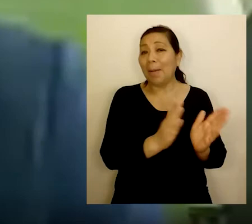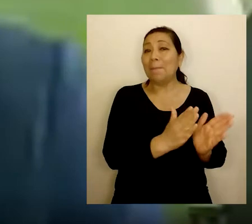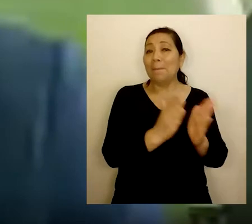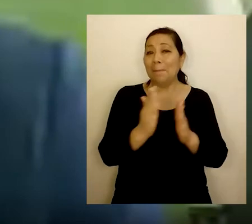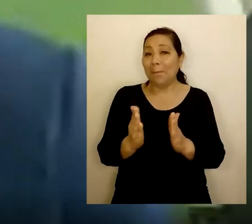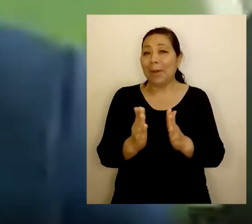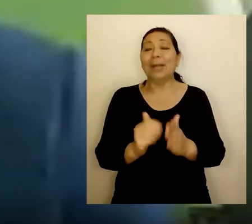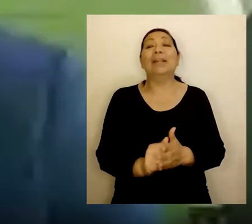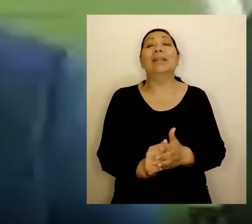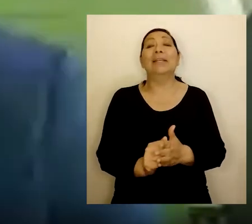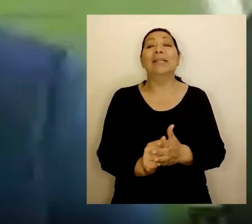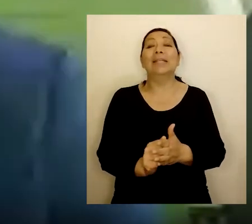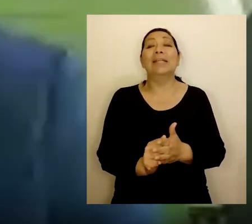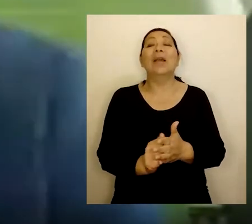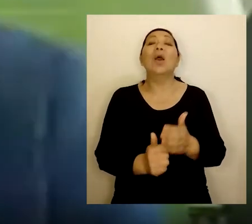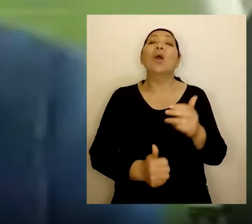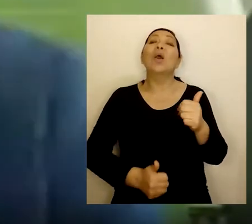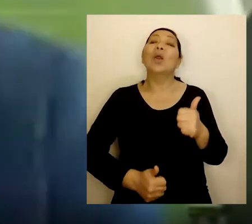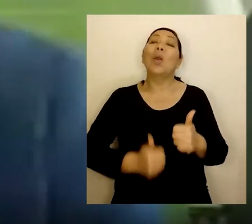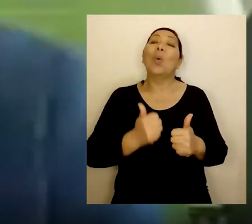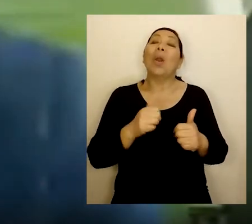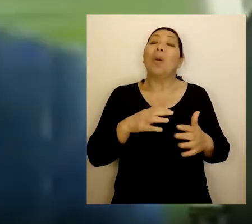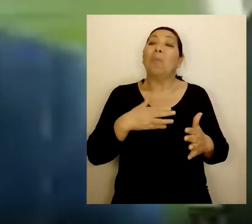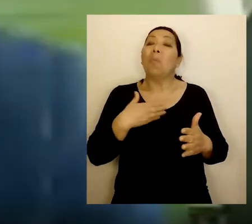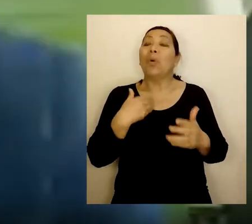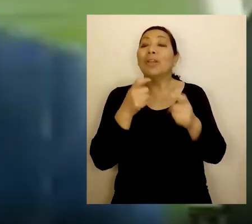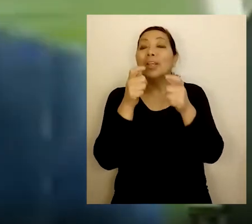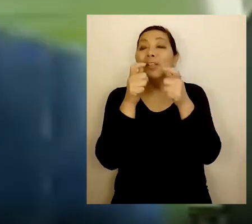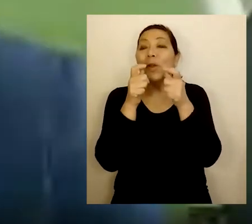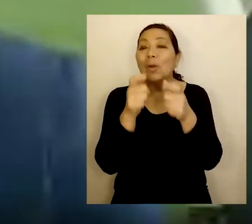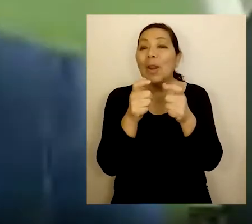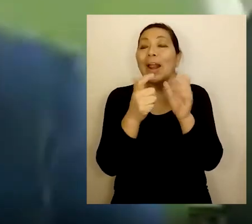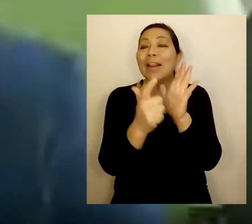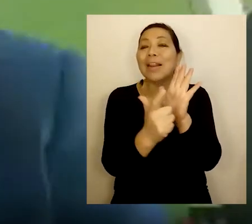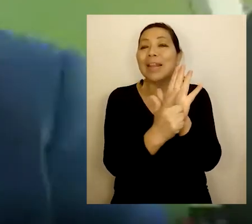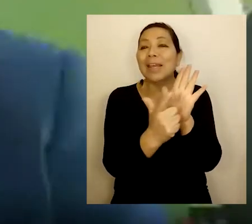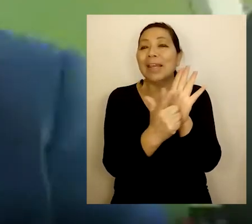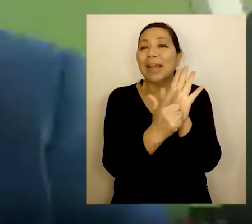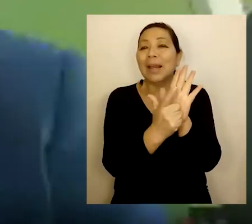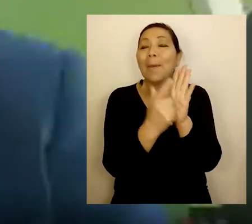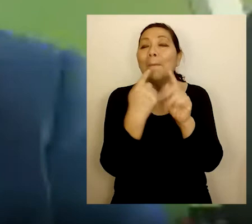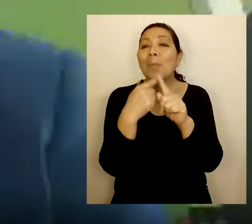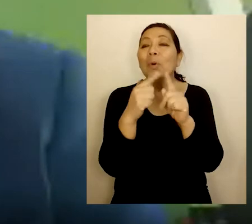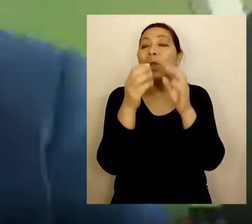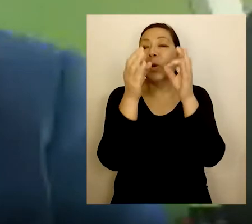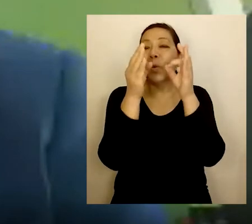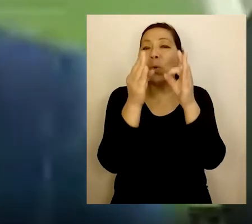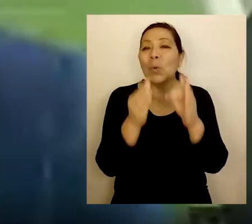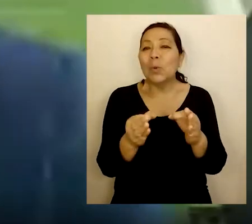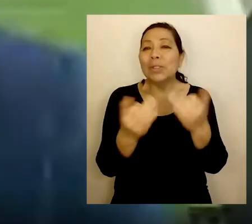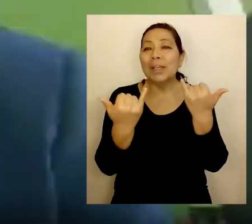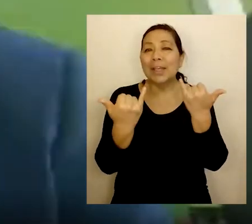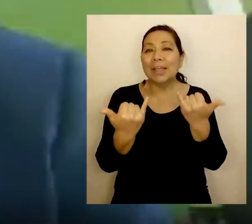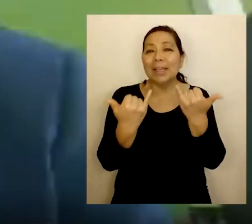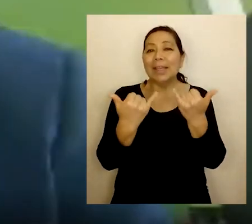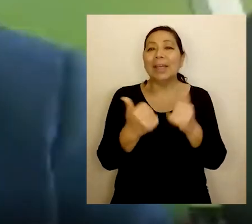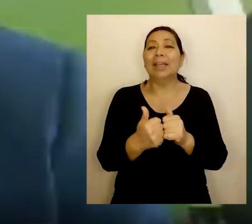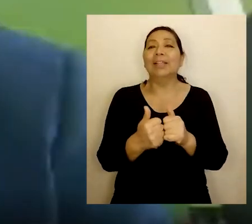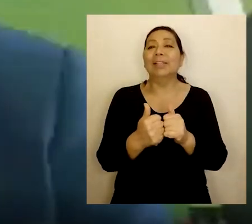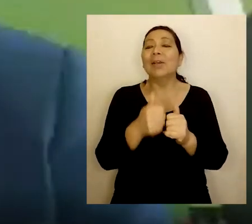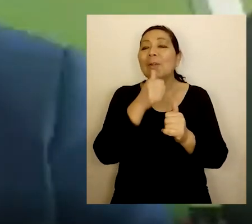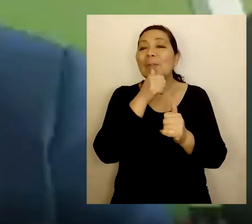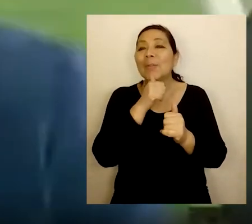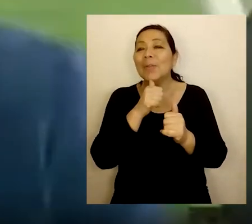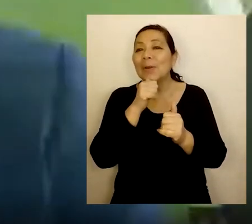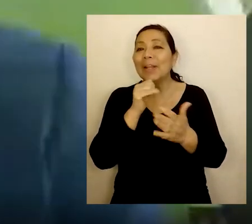donde se advierte elementos en los cuales se puede hacer el control de legalidad. Iba hablando que justamente en el presente caso, en el